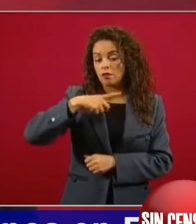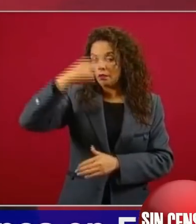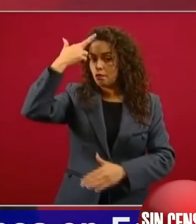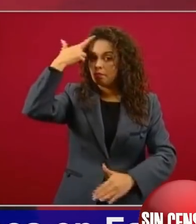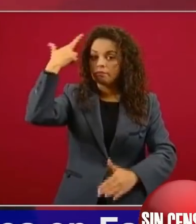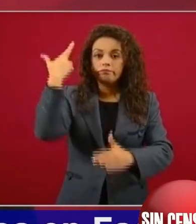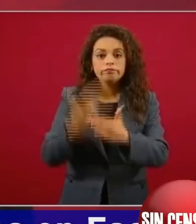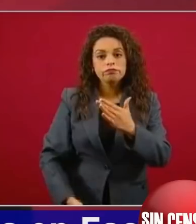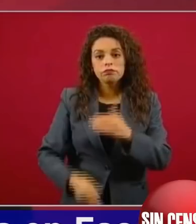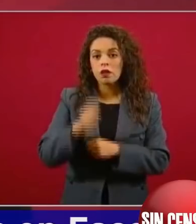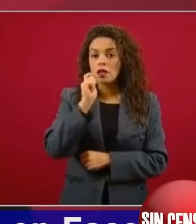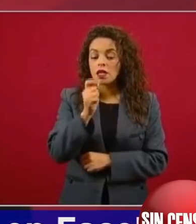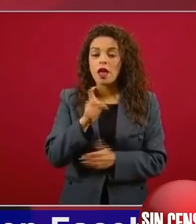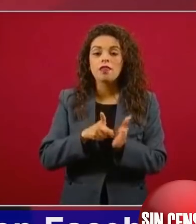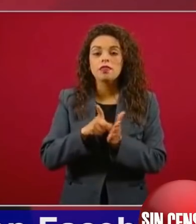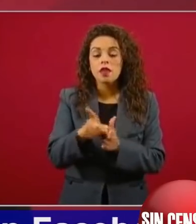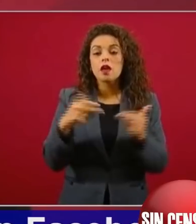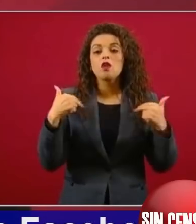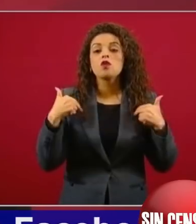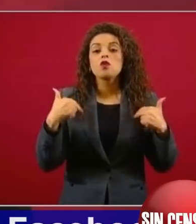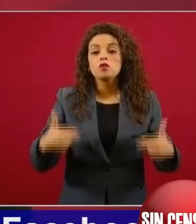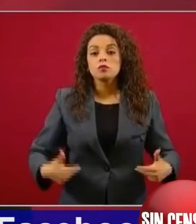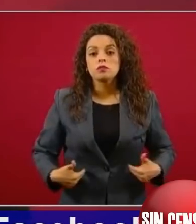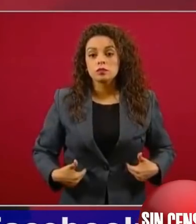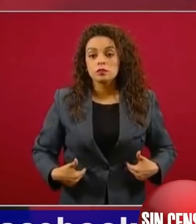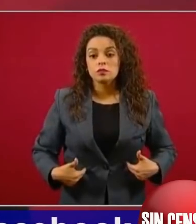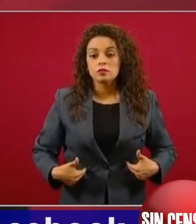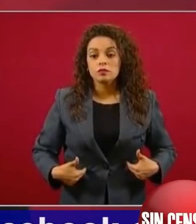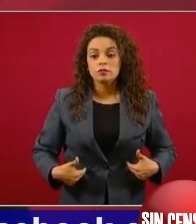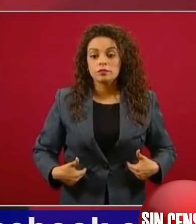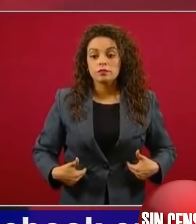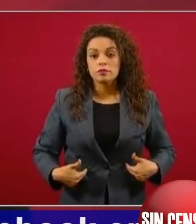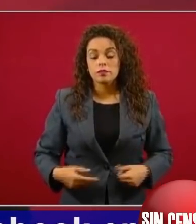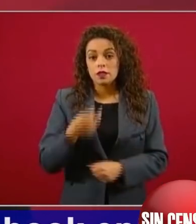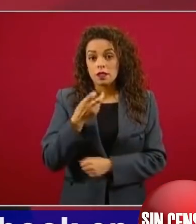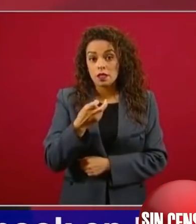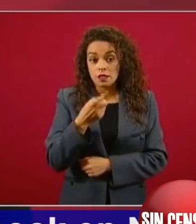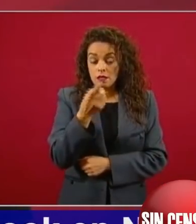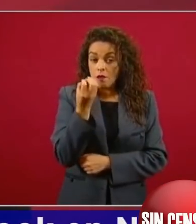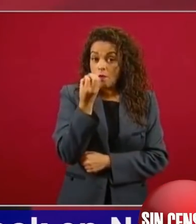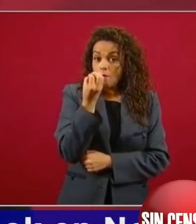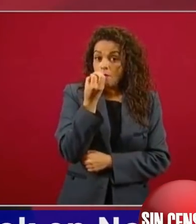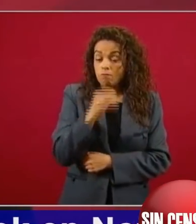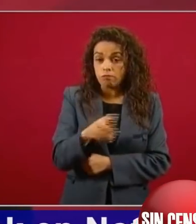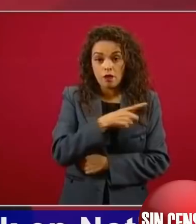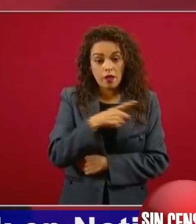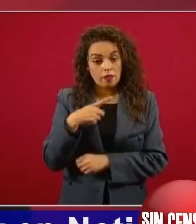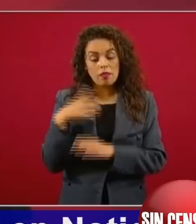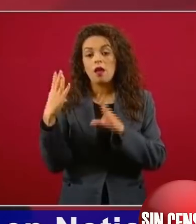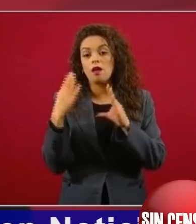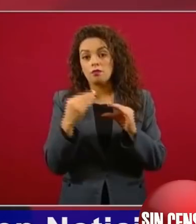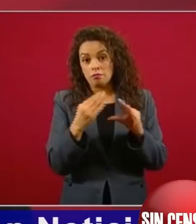Es una materia obligada en la formación